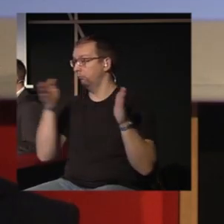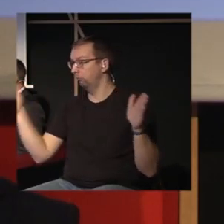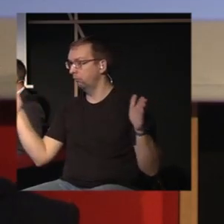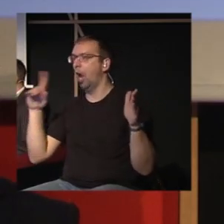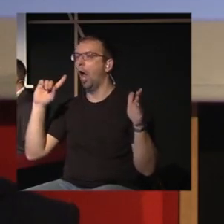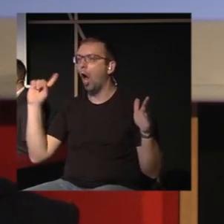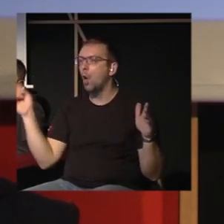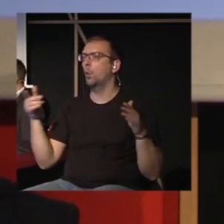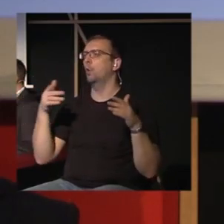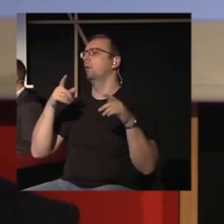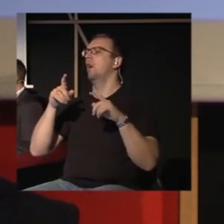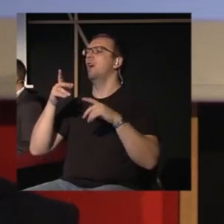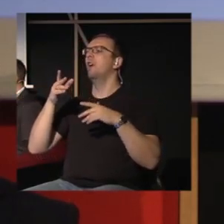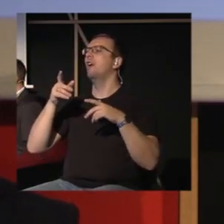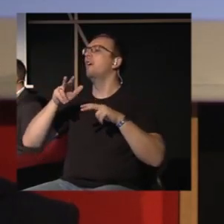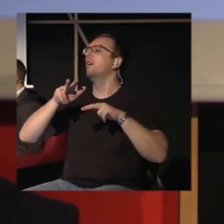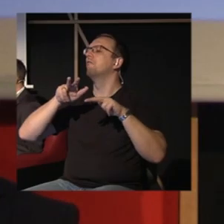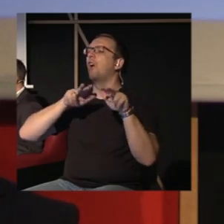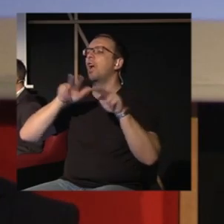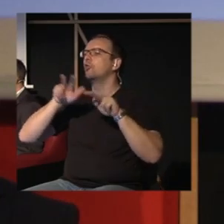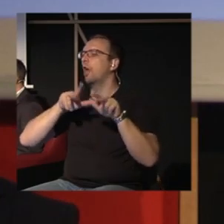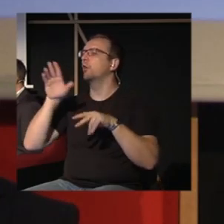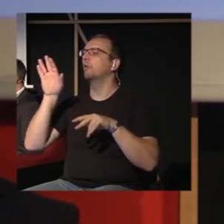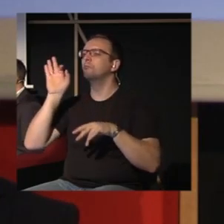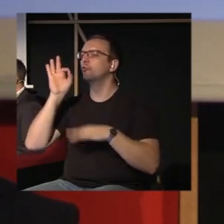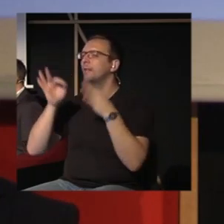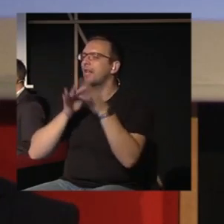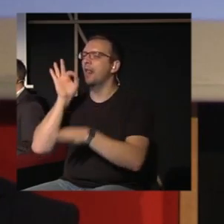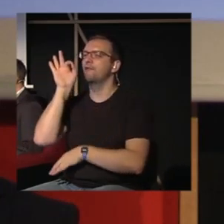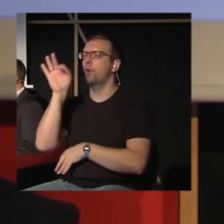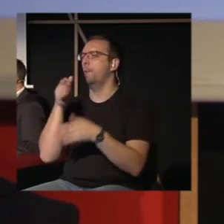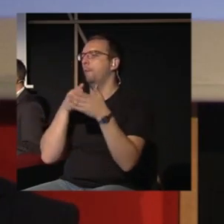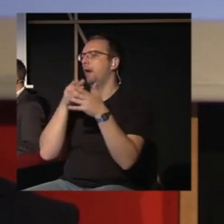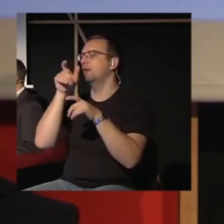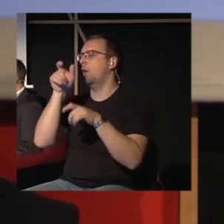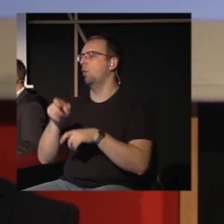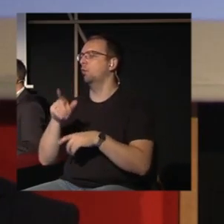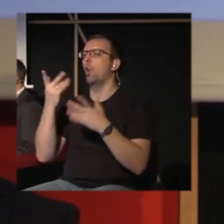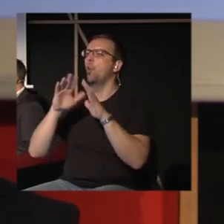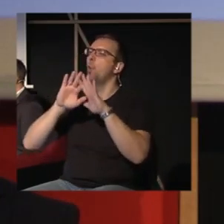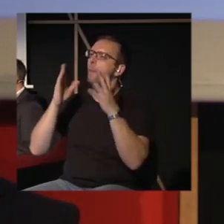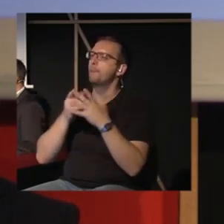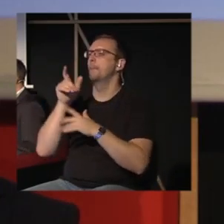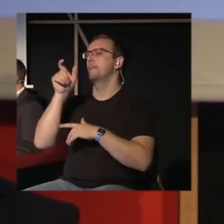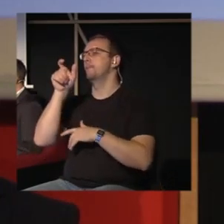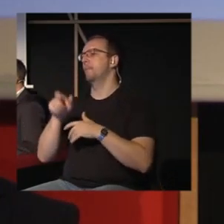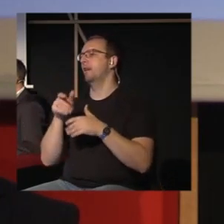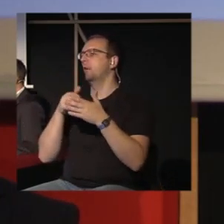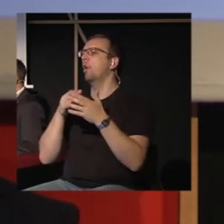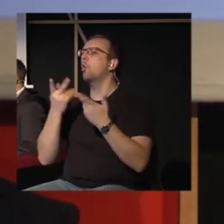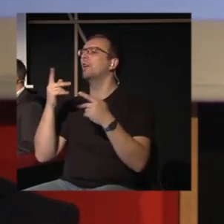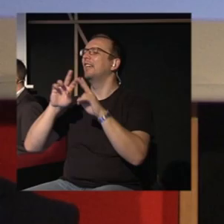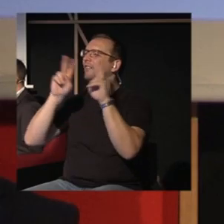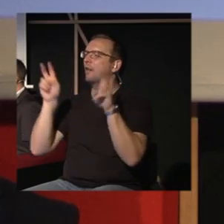diciembre, que es el día anterior al 3 de diciembre, el Día Internacional de la Discapacidad, pues vamos a orientarlo